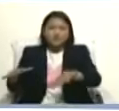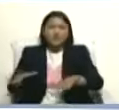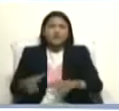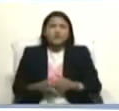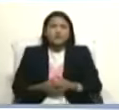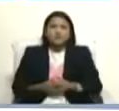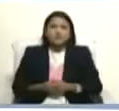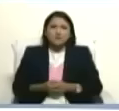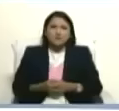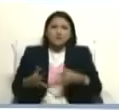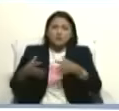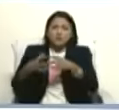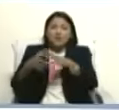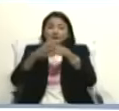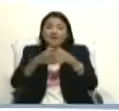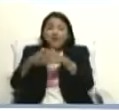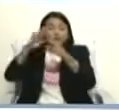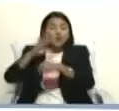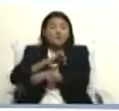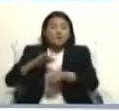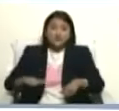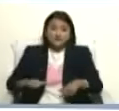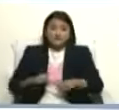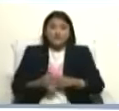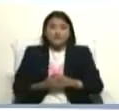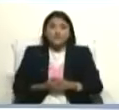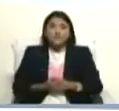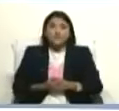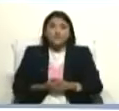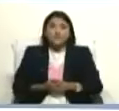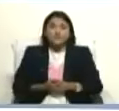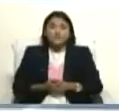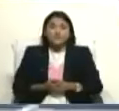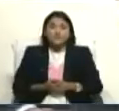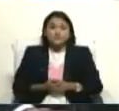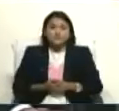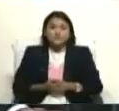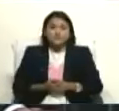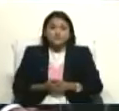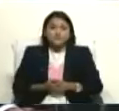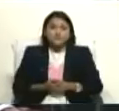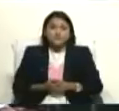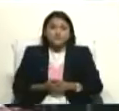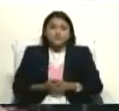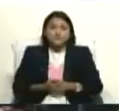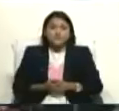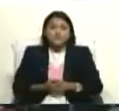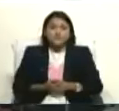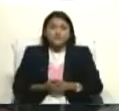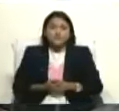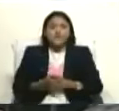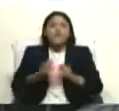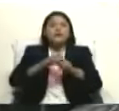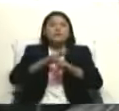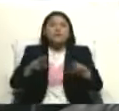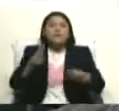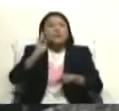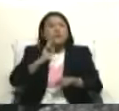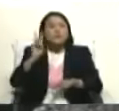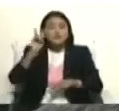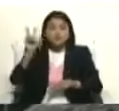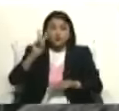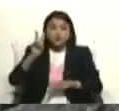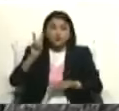la principal potencia guerrerista del planeta. La República Bolivariana de